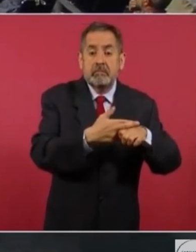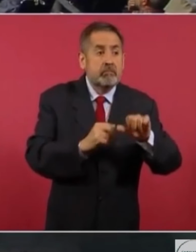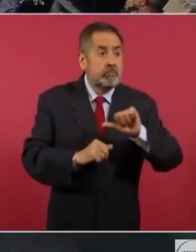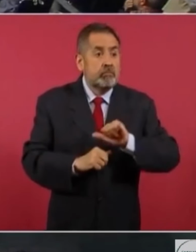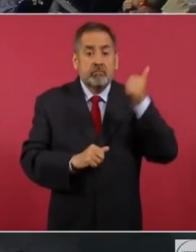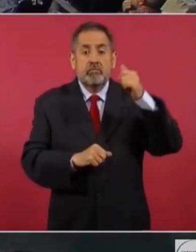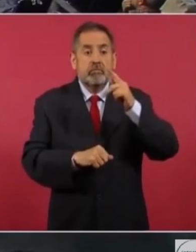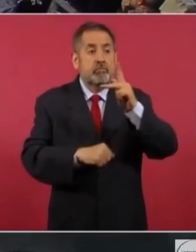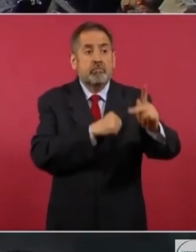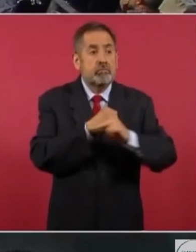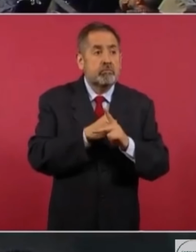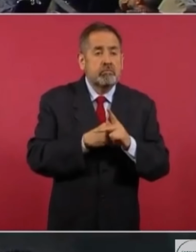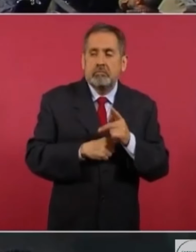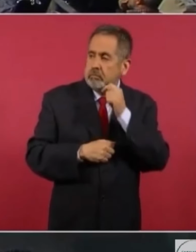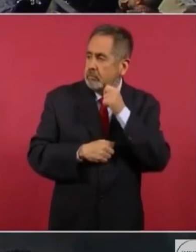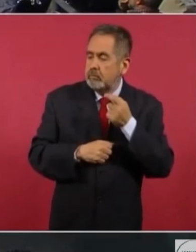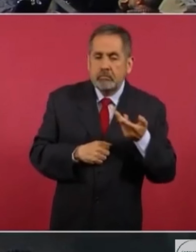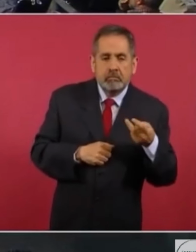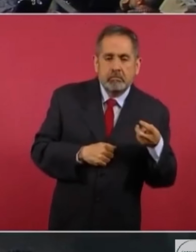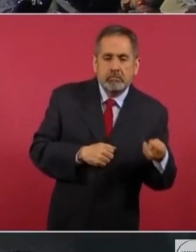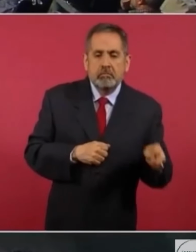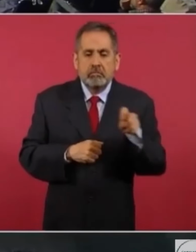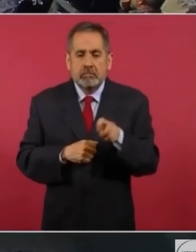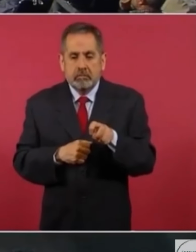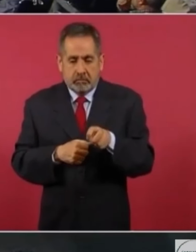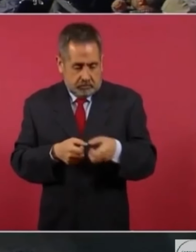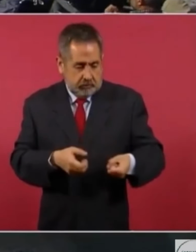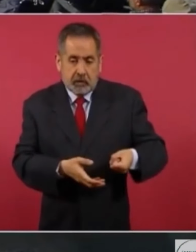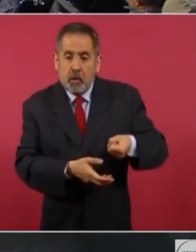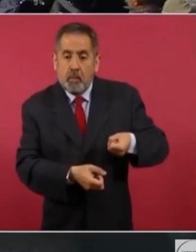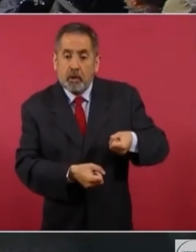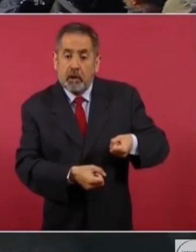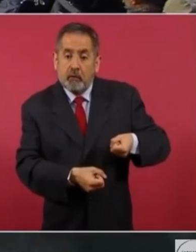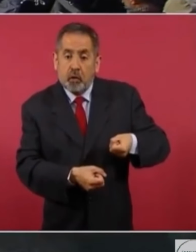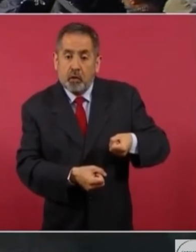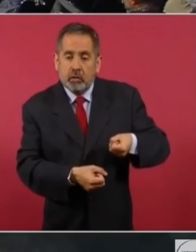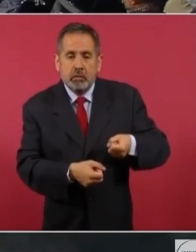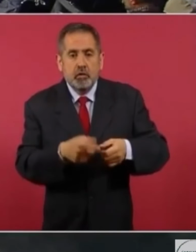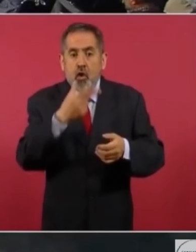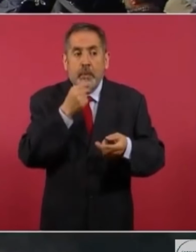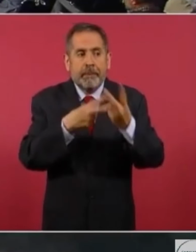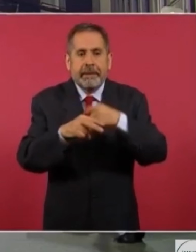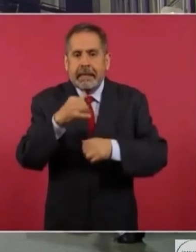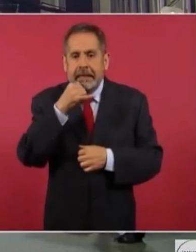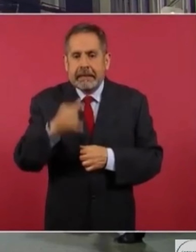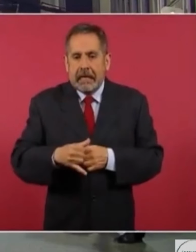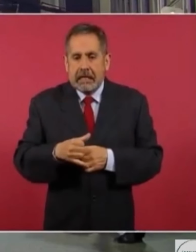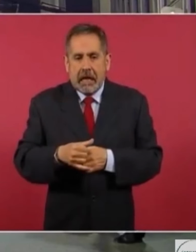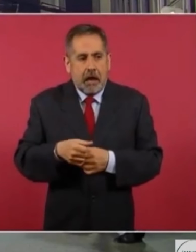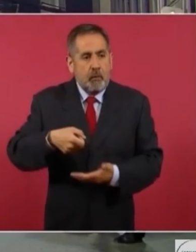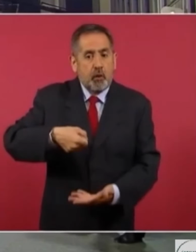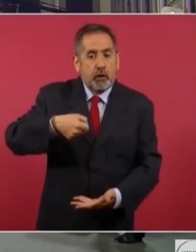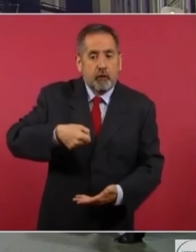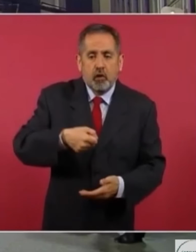extranjera. Portafolio, ¿eh? Con un portafolio, sí. Un italiano, sí.